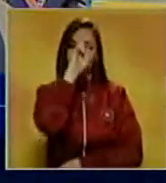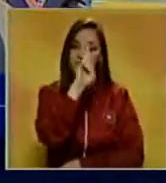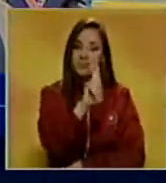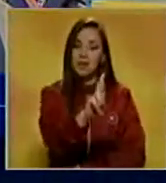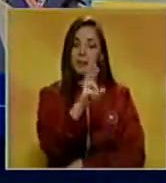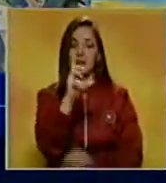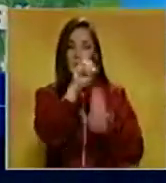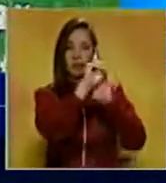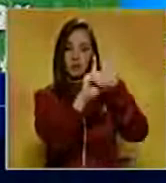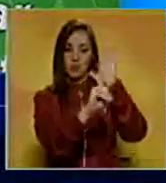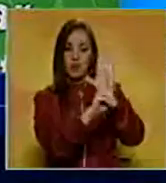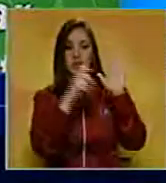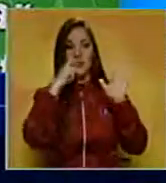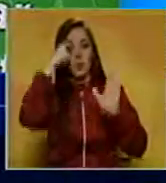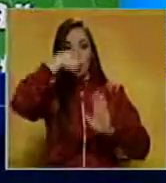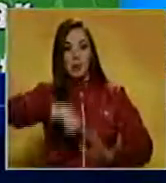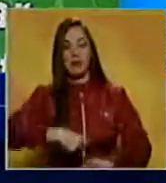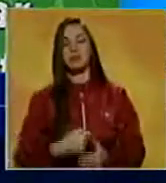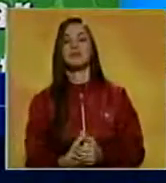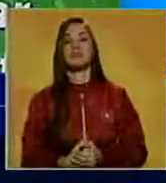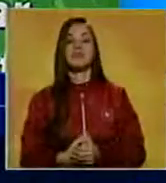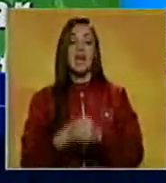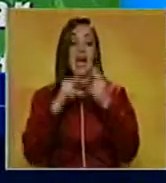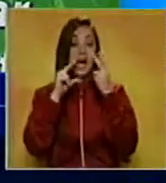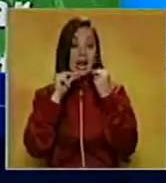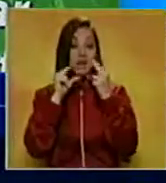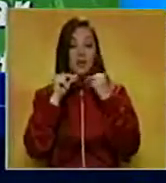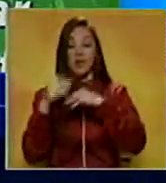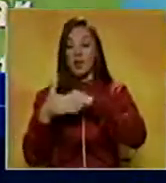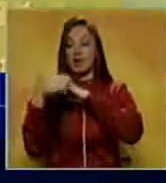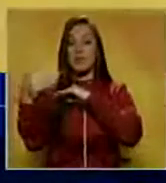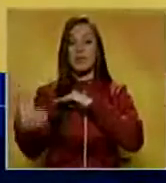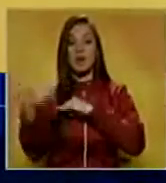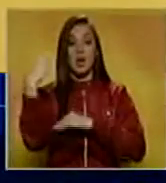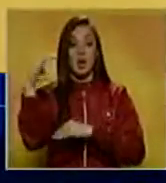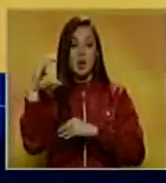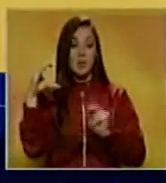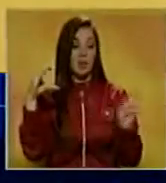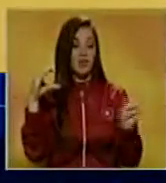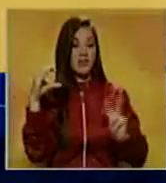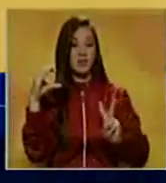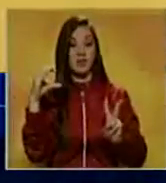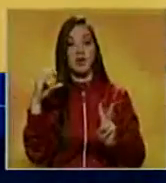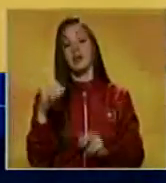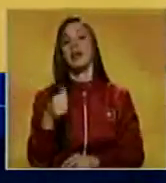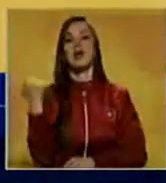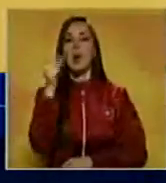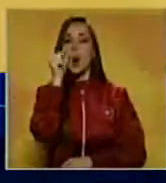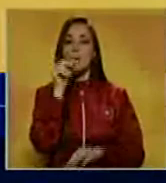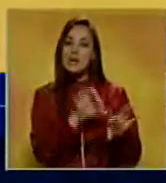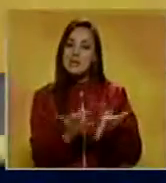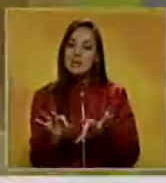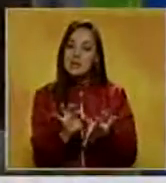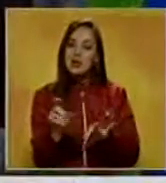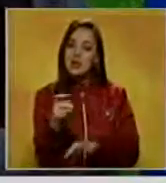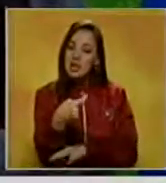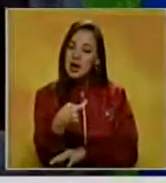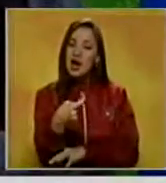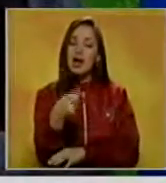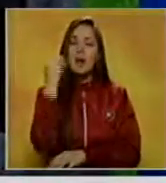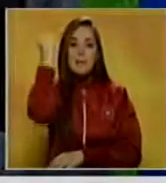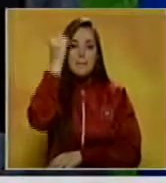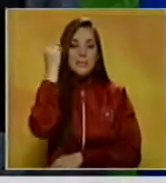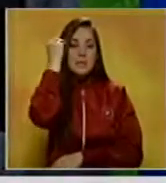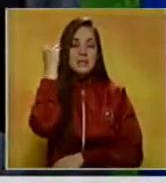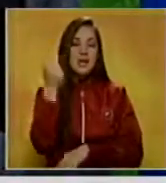los derechos humanos. Al hablar de la situación en la frontera colombo-venezolana, Jesús Alberto Barrios, secretario general de COPEI, considera que